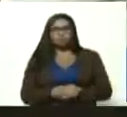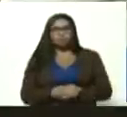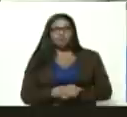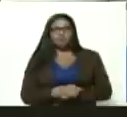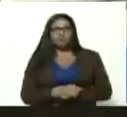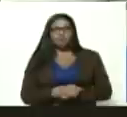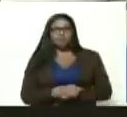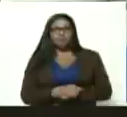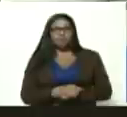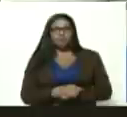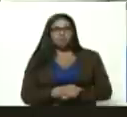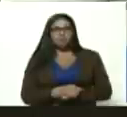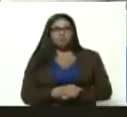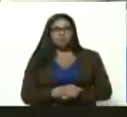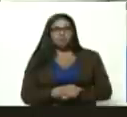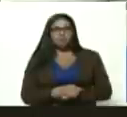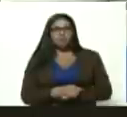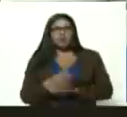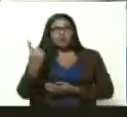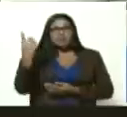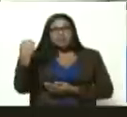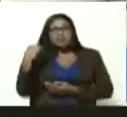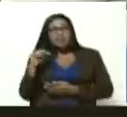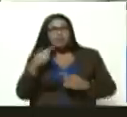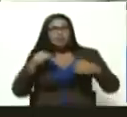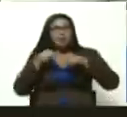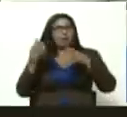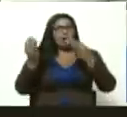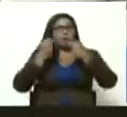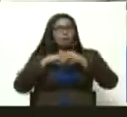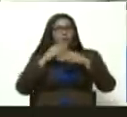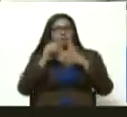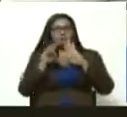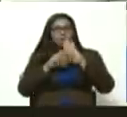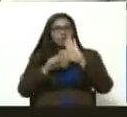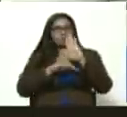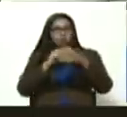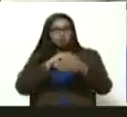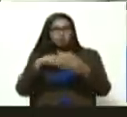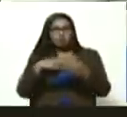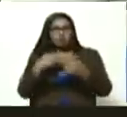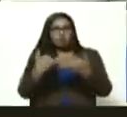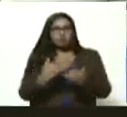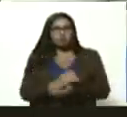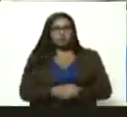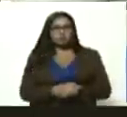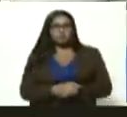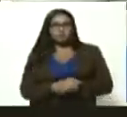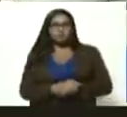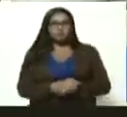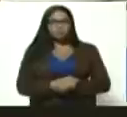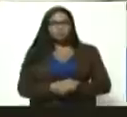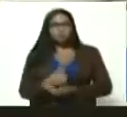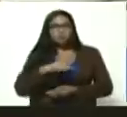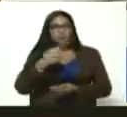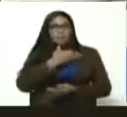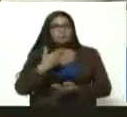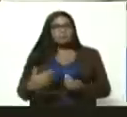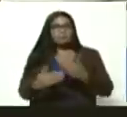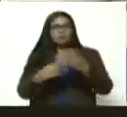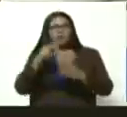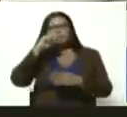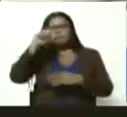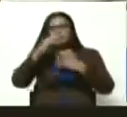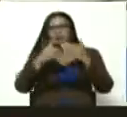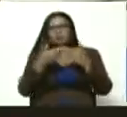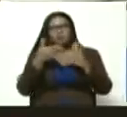y tenemos tiene que tiene que ser de acuerdo a lo establecido por ambos gobiernos lo dirigen el presidente nicolás